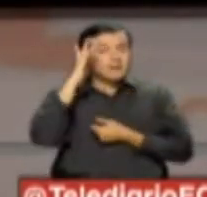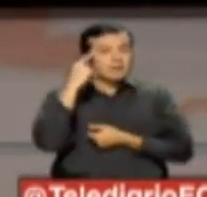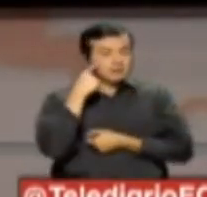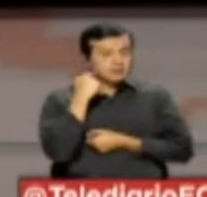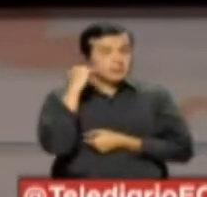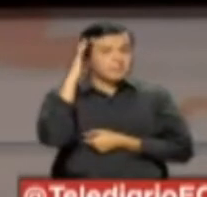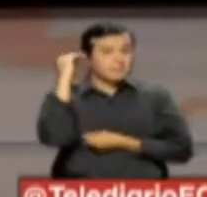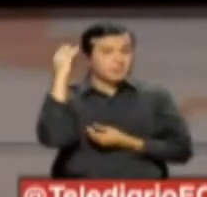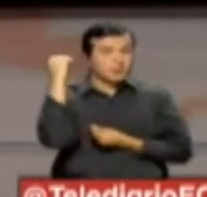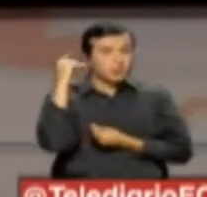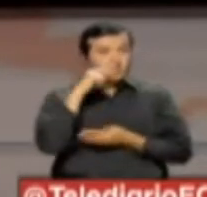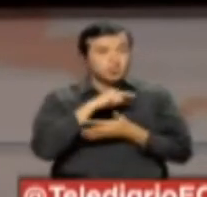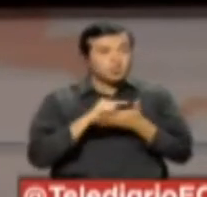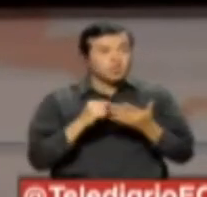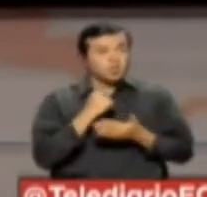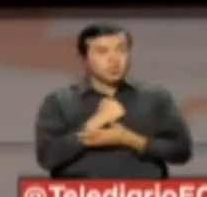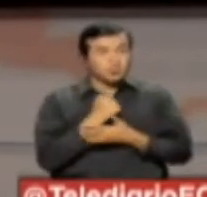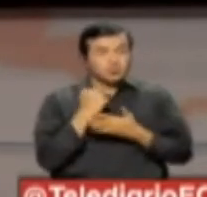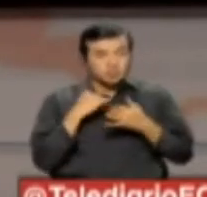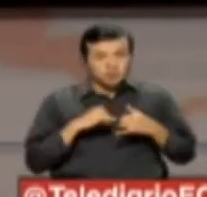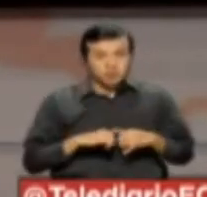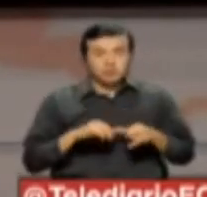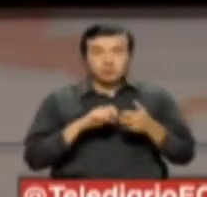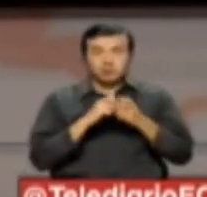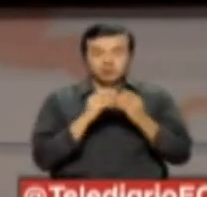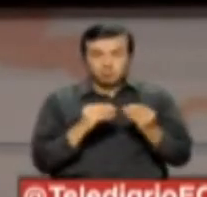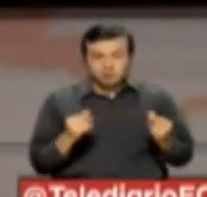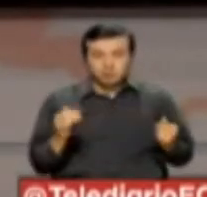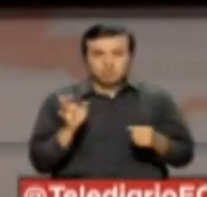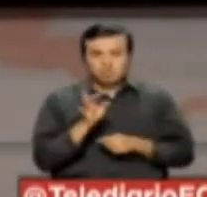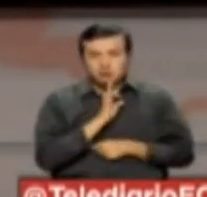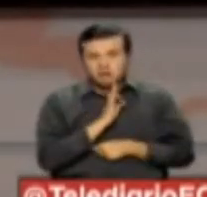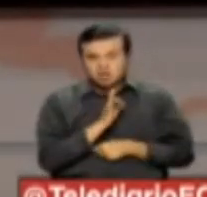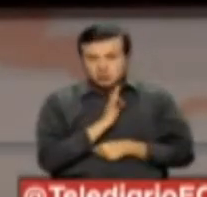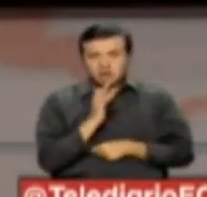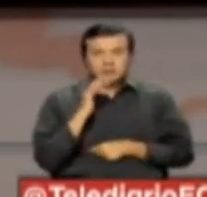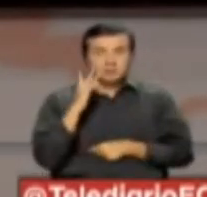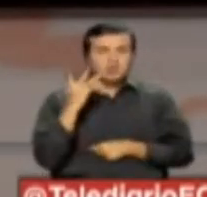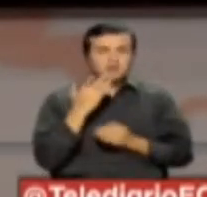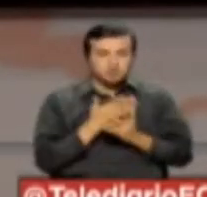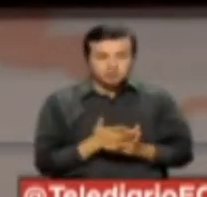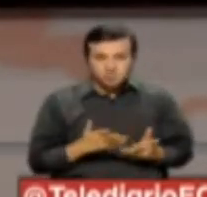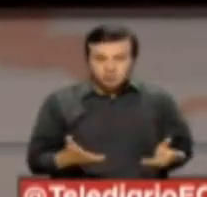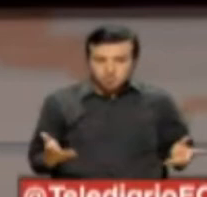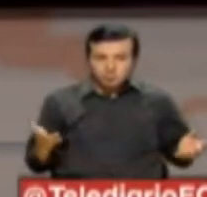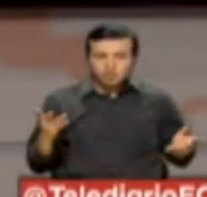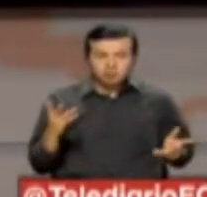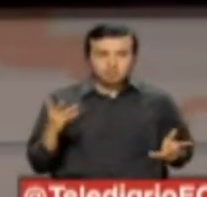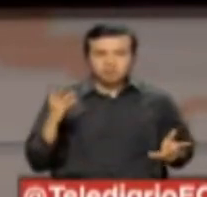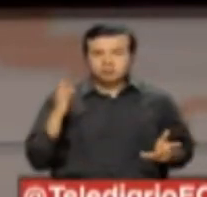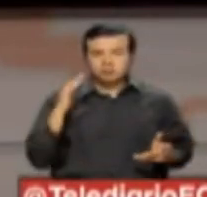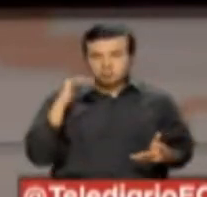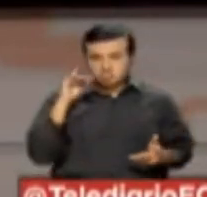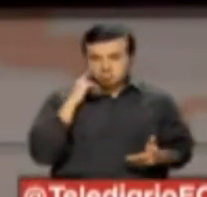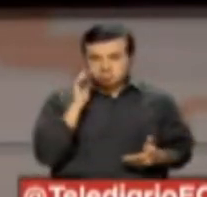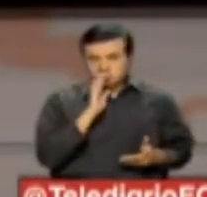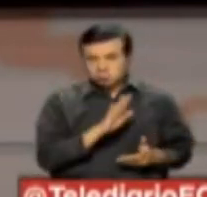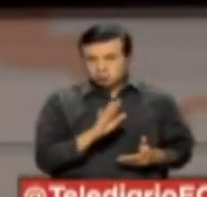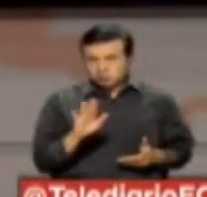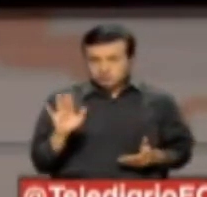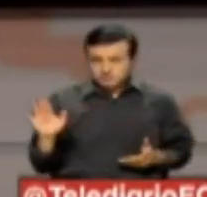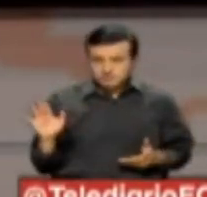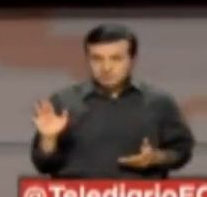muchos activos de propiedad intelectual soluciones técnicas generar nuevos productos innovadores principalmente es